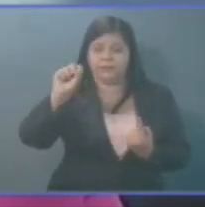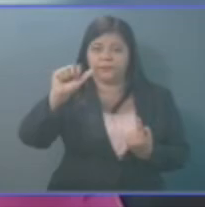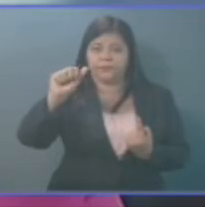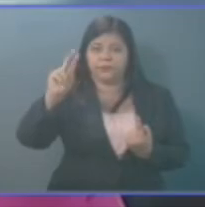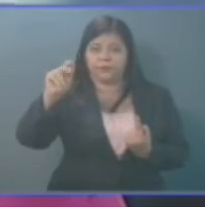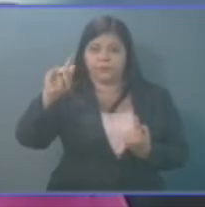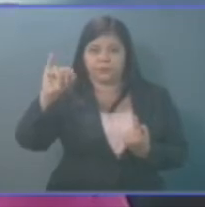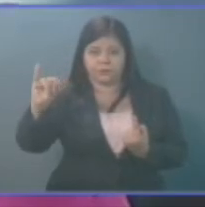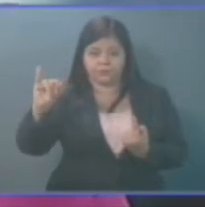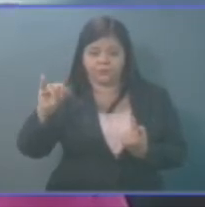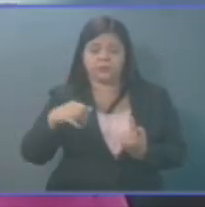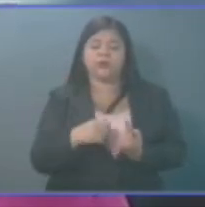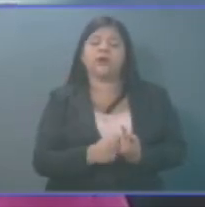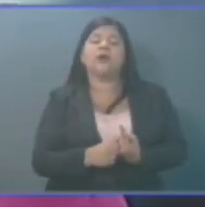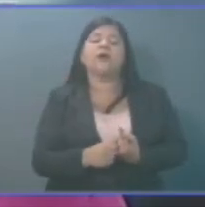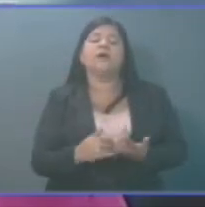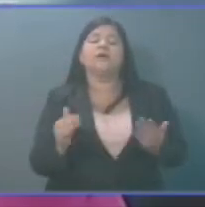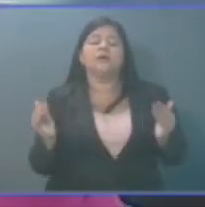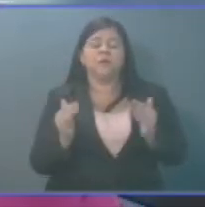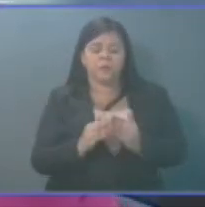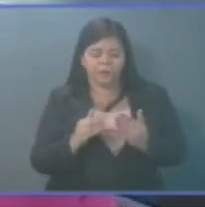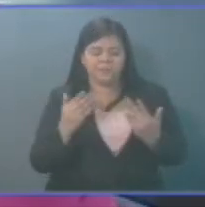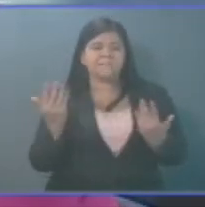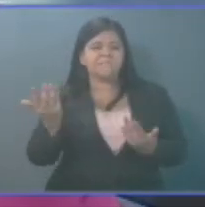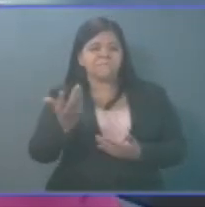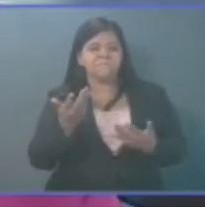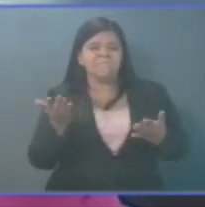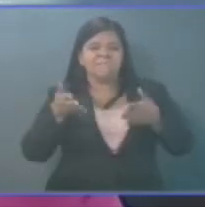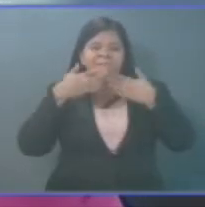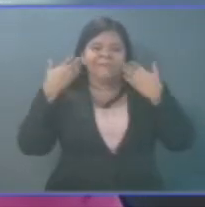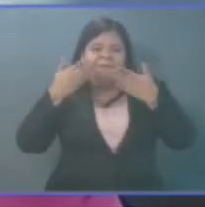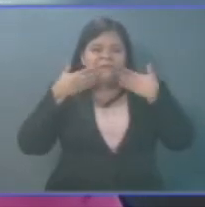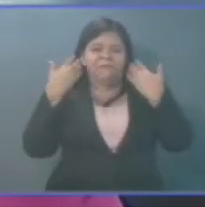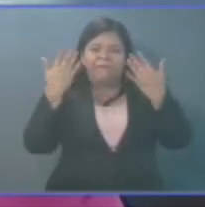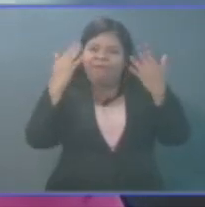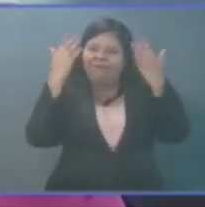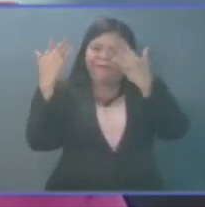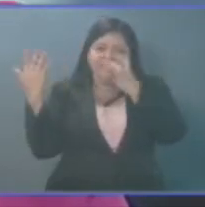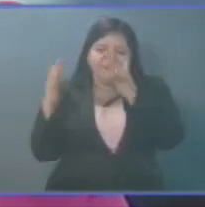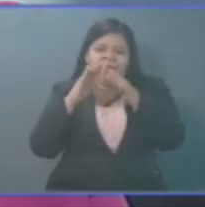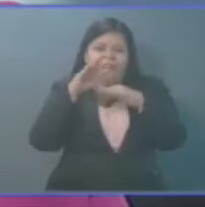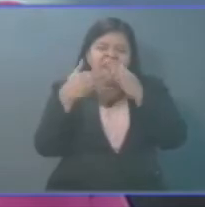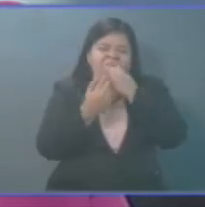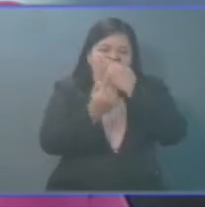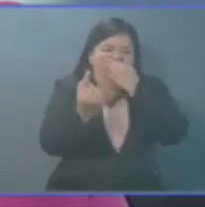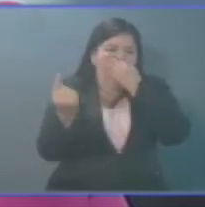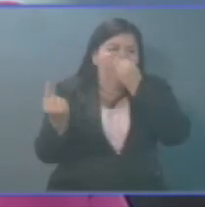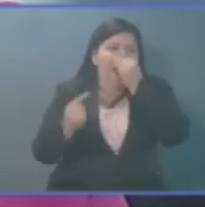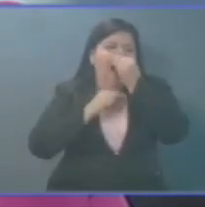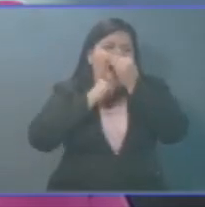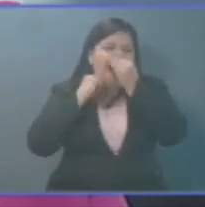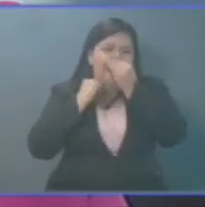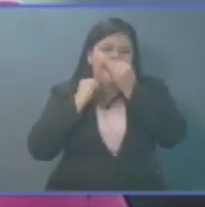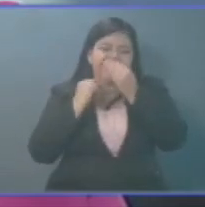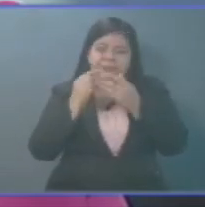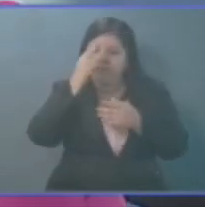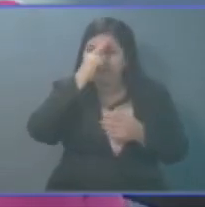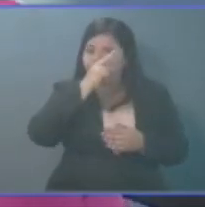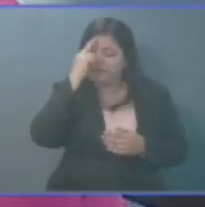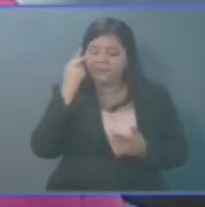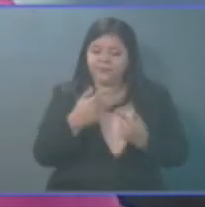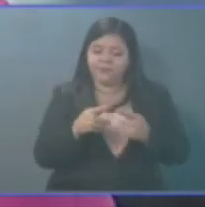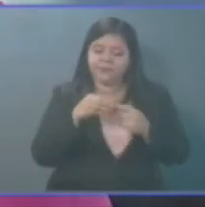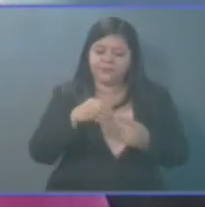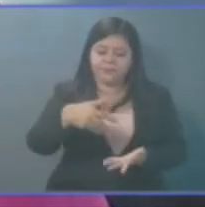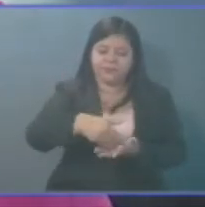Samuner y se une al regocijo de la feligresía y en especial la del municipio